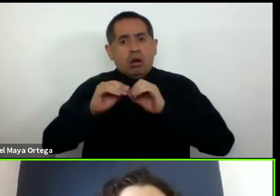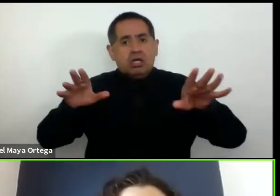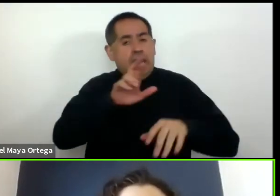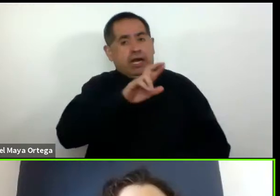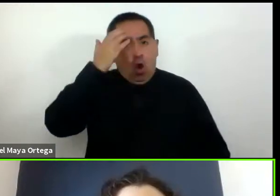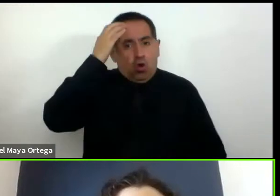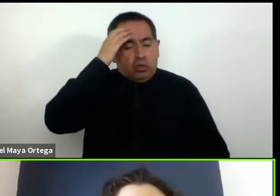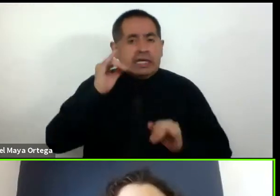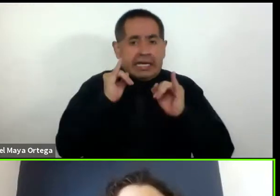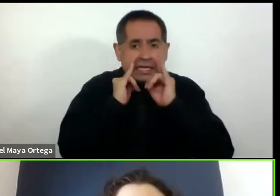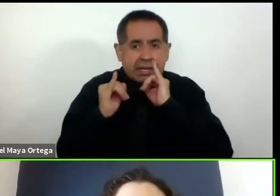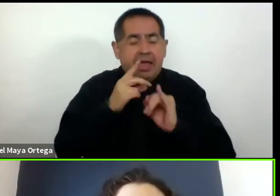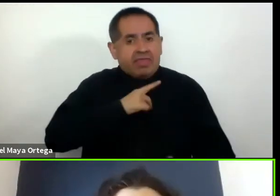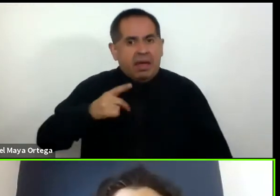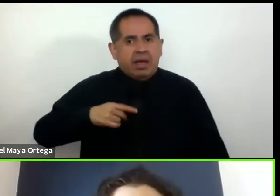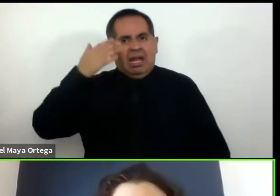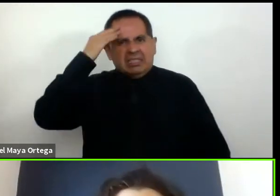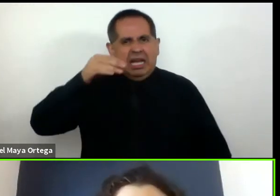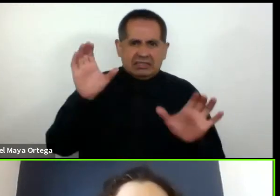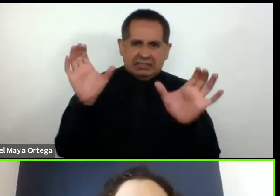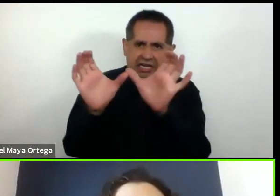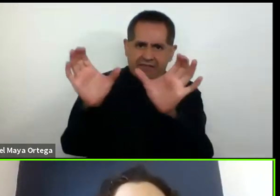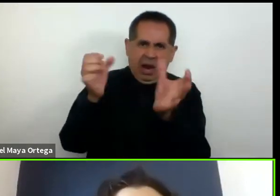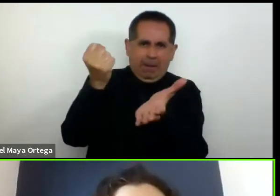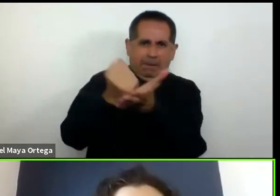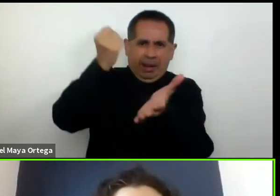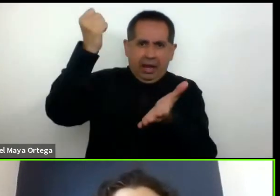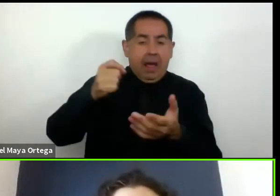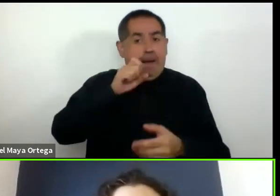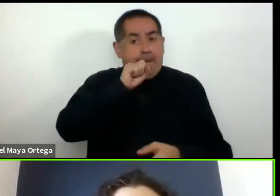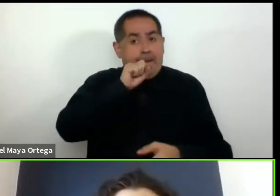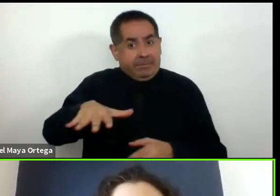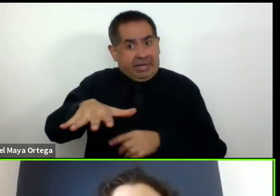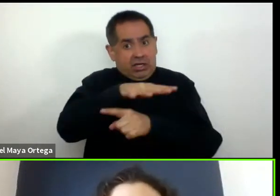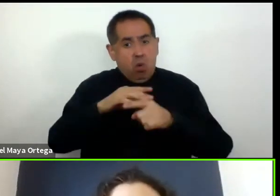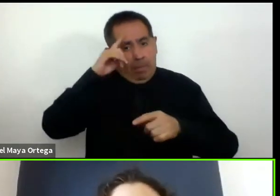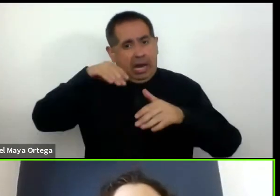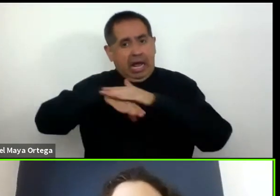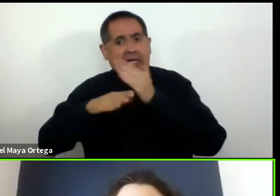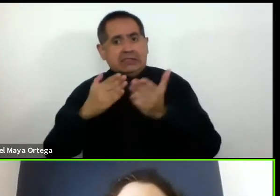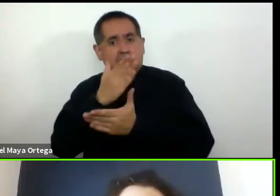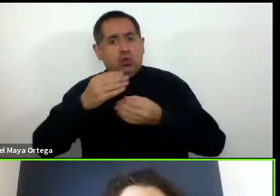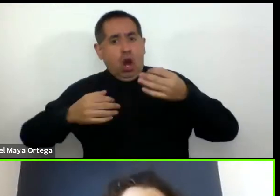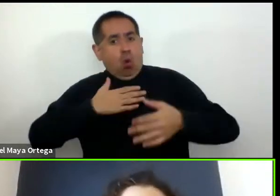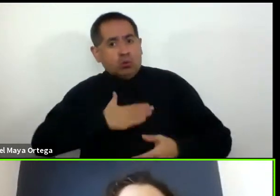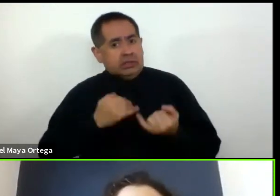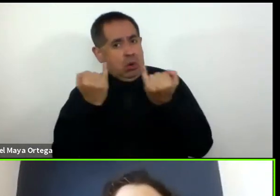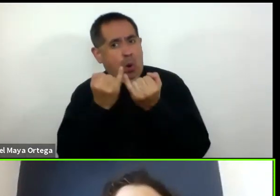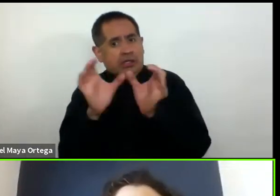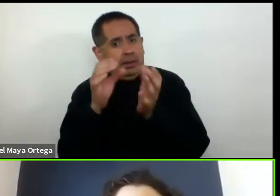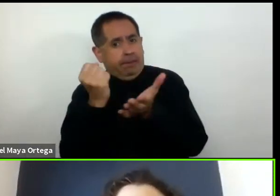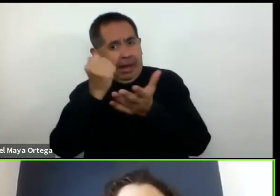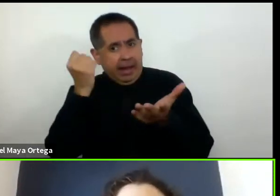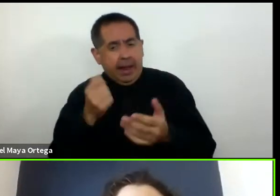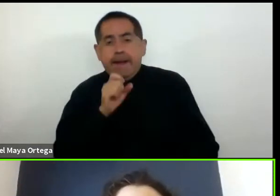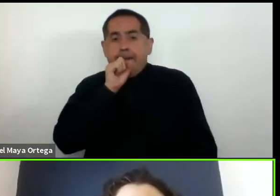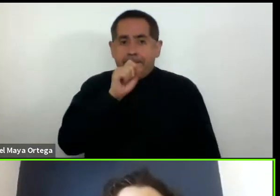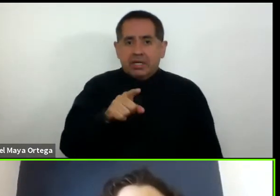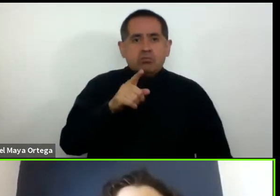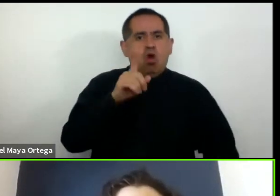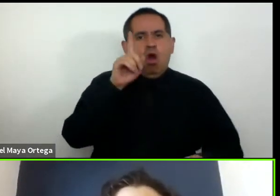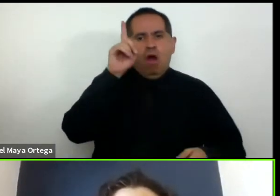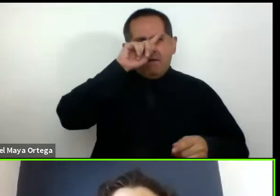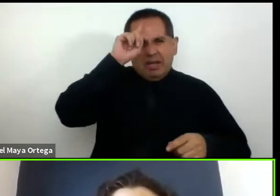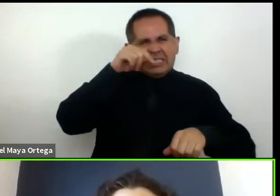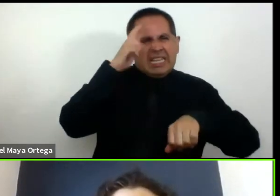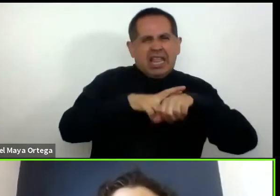de lengua de señas tienen que ser intérpretes certificados, ¿no? Incluso en el ámbito del acceso a la justicia. Lo mismo pasa con estos facilitadores o auxiliares